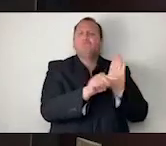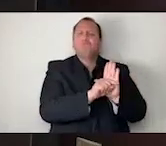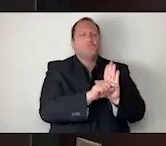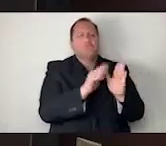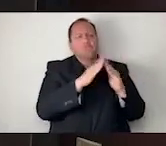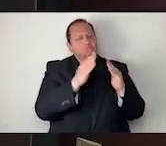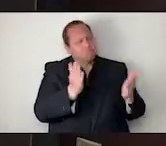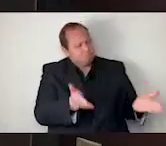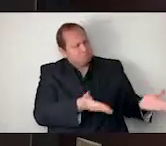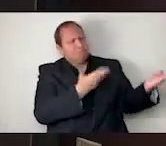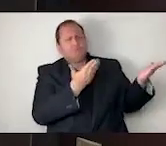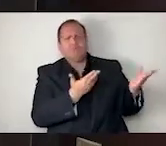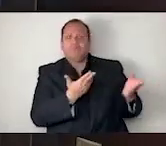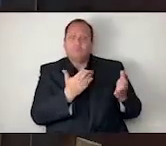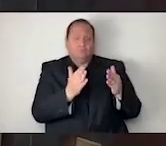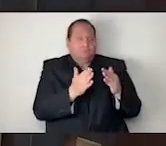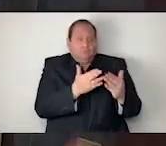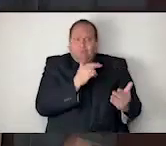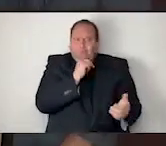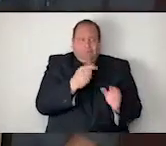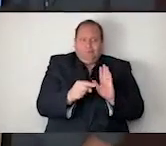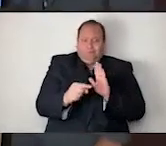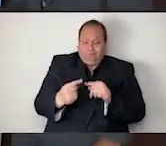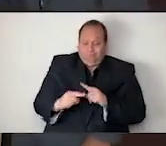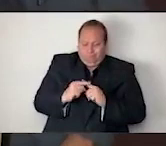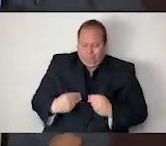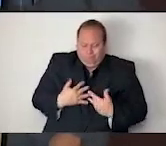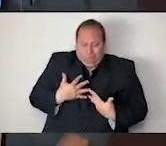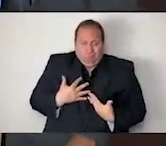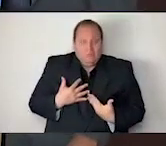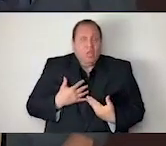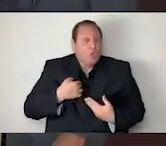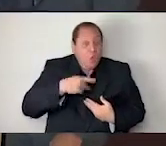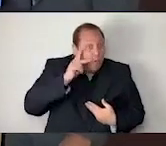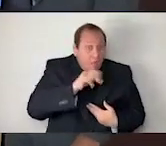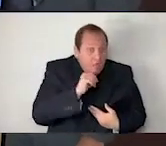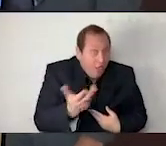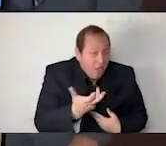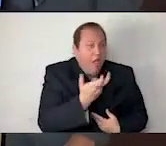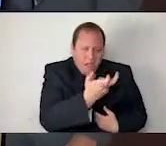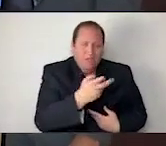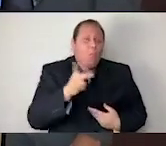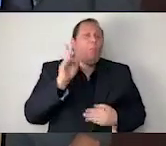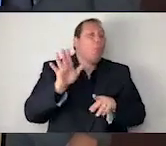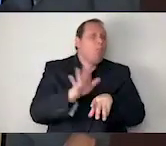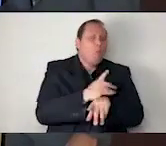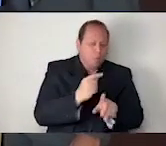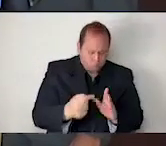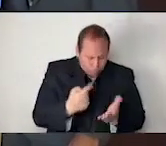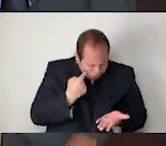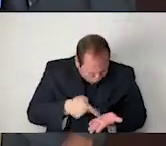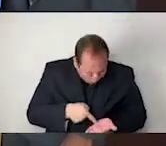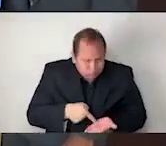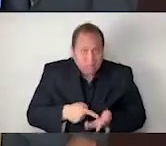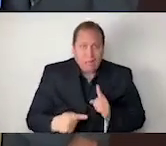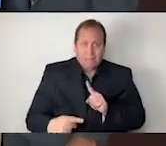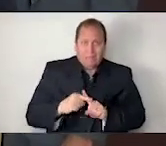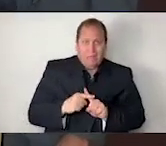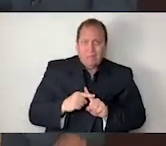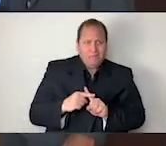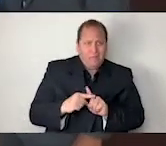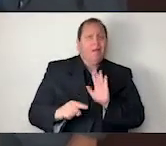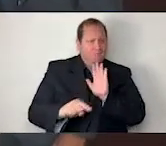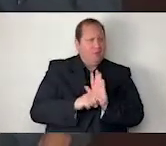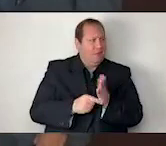porque el reactivo sale negativo entonces existe esa posibilidad por supuesto que si muchos muchos de hecho todas las neumonías atípicas